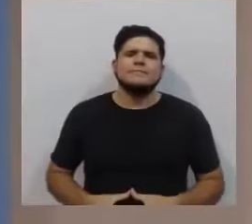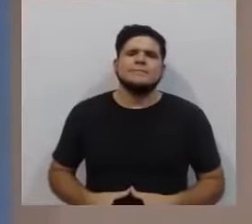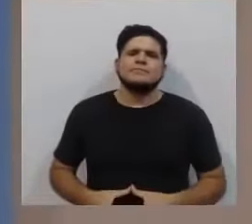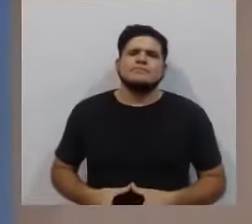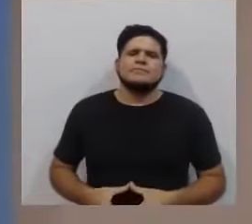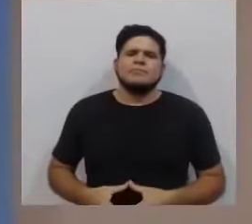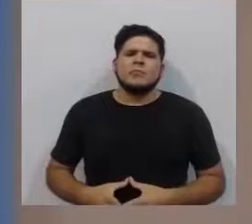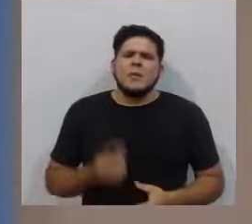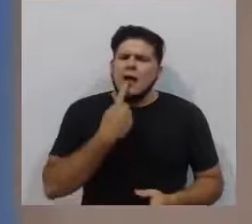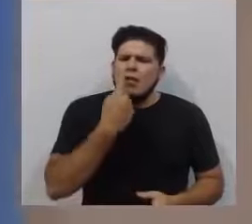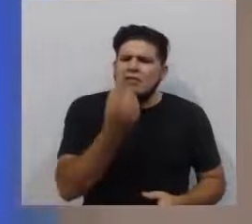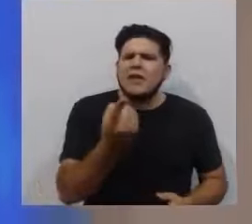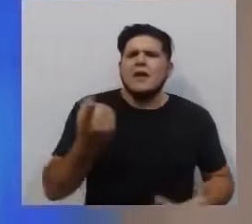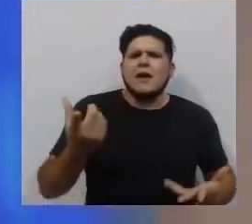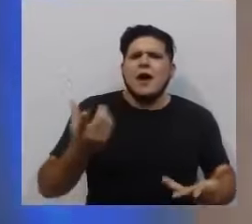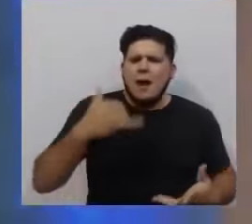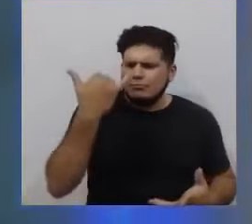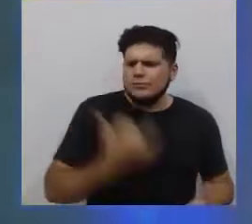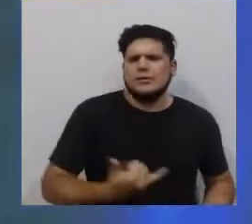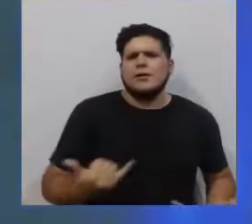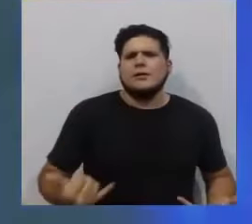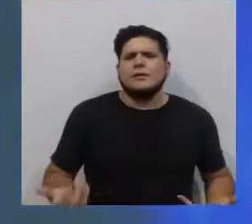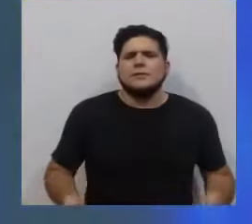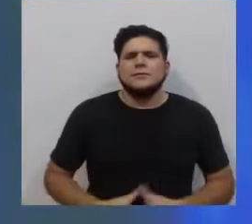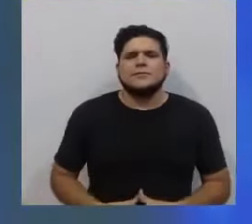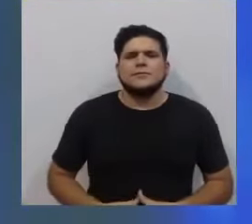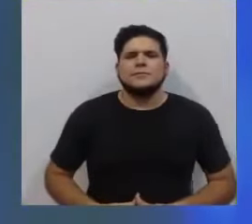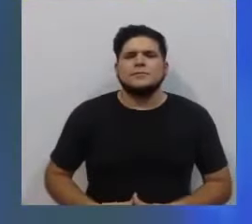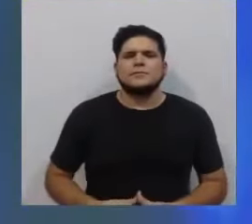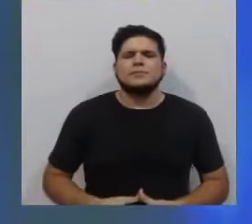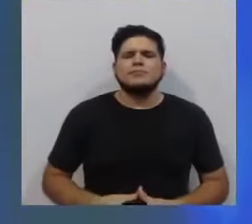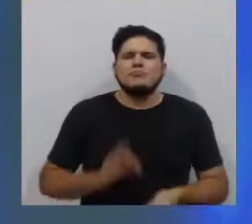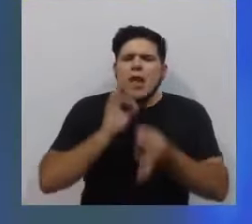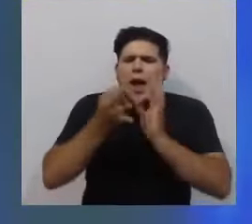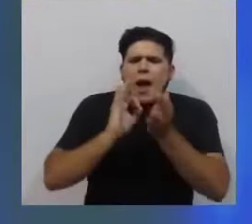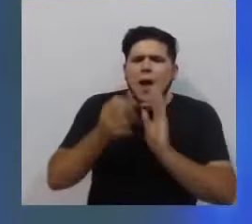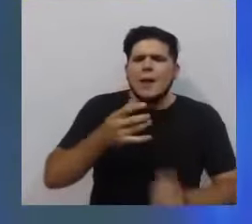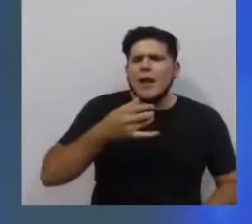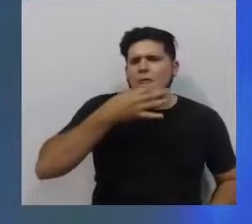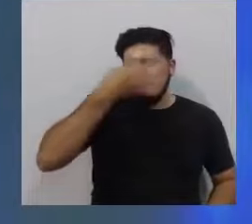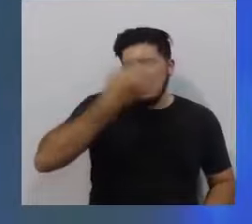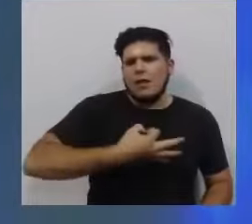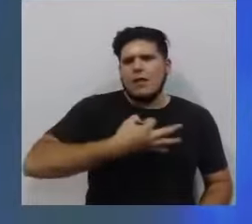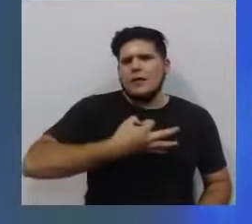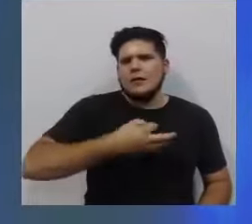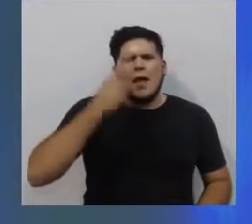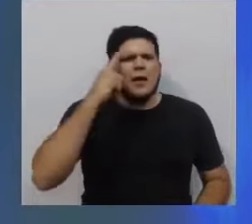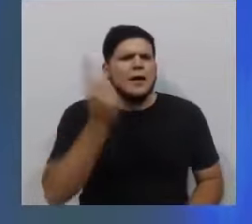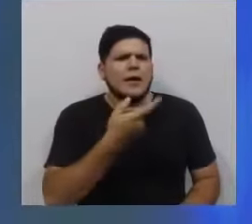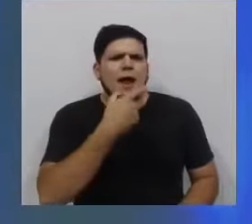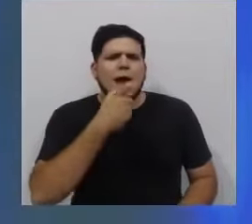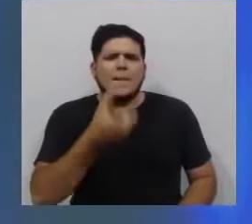declaré con su boca diga verdades y crea las palabras de dios crea las